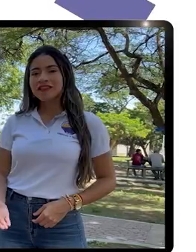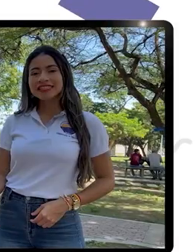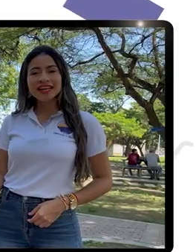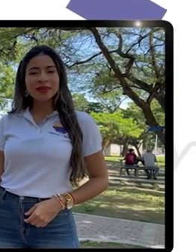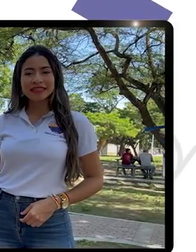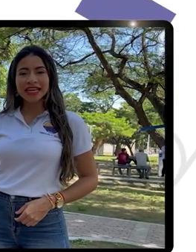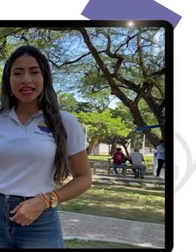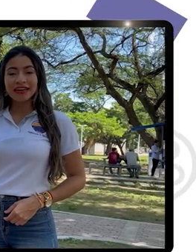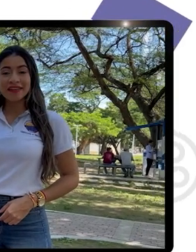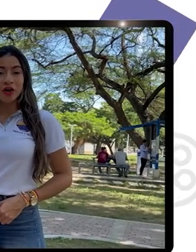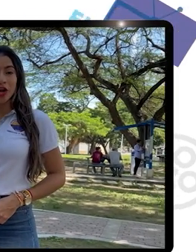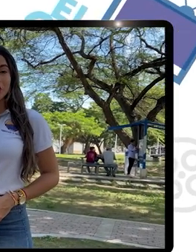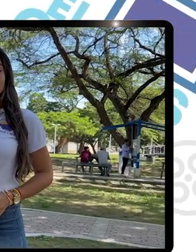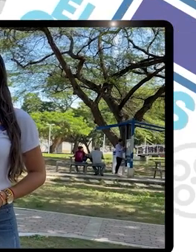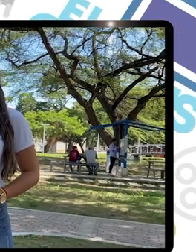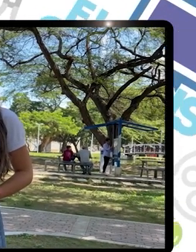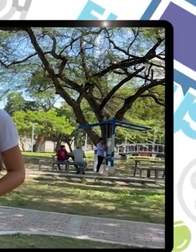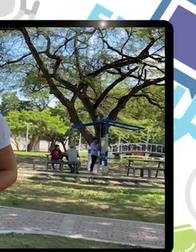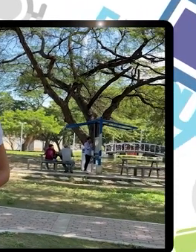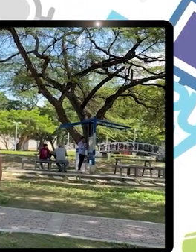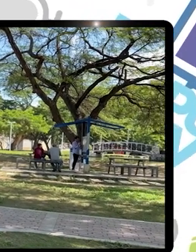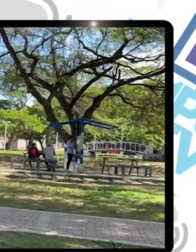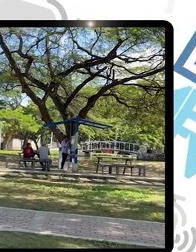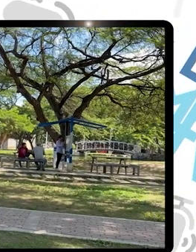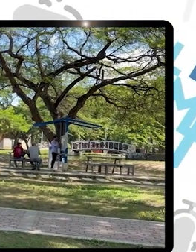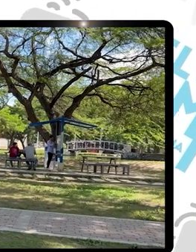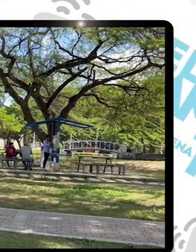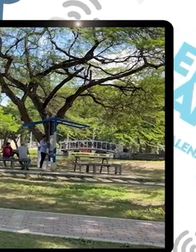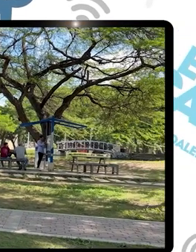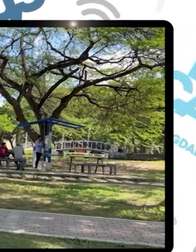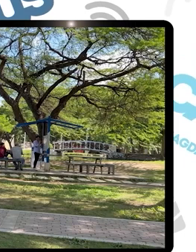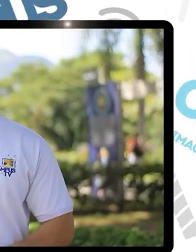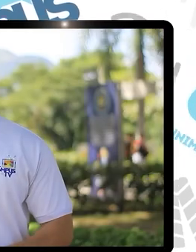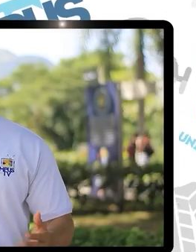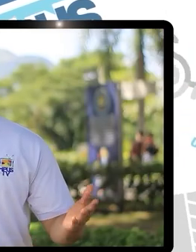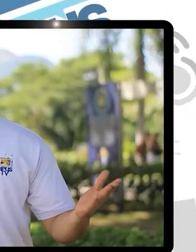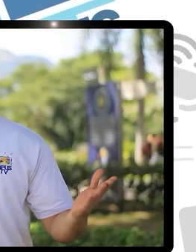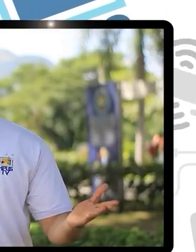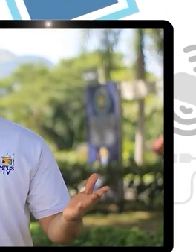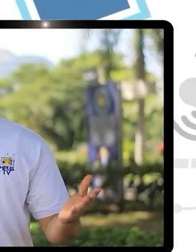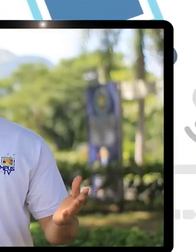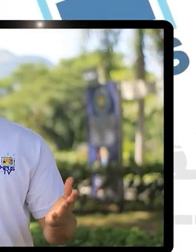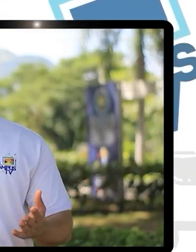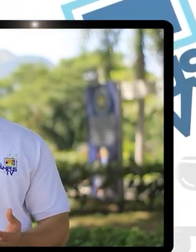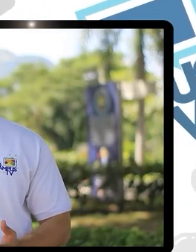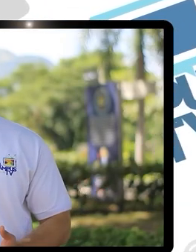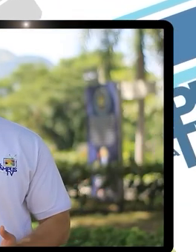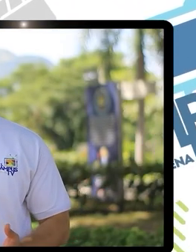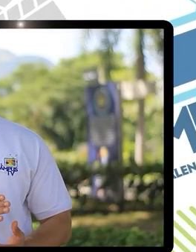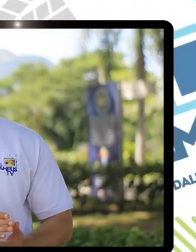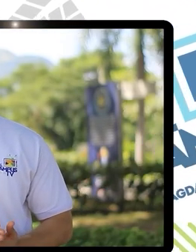La Universidad del Magdalena lideró el noveno simposio Currículo y Políticas Educativas. La edición 2022 del